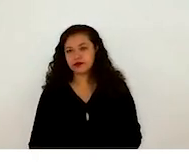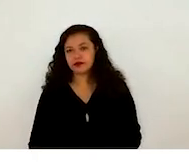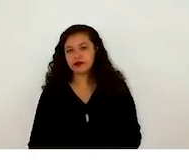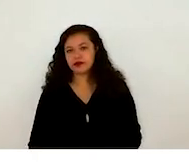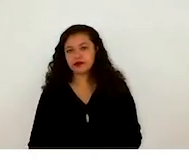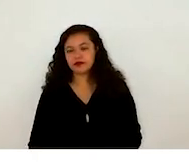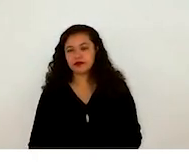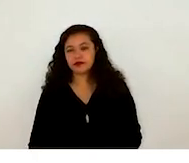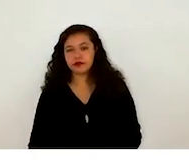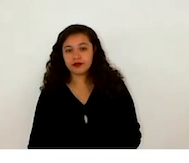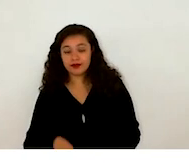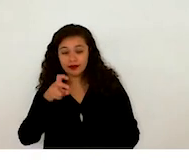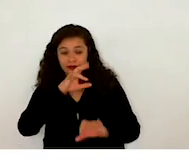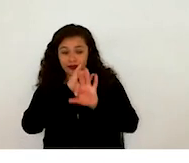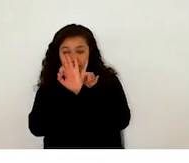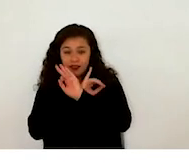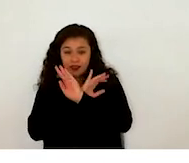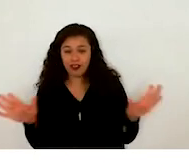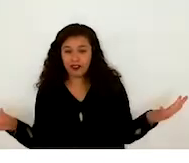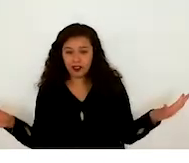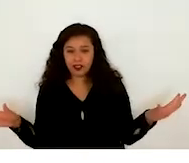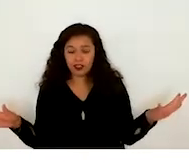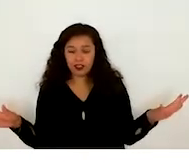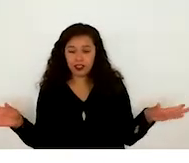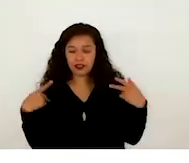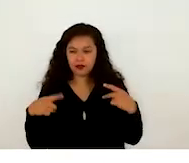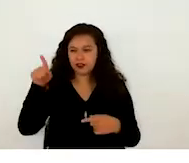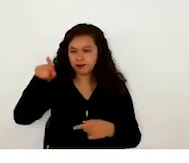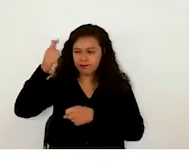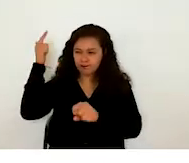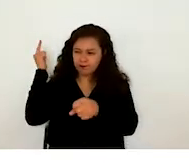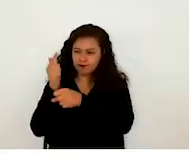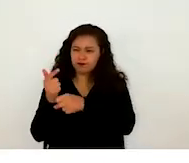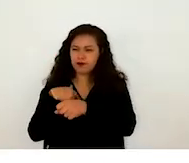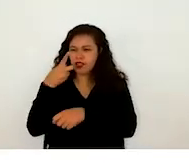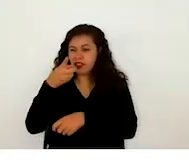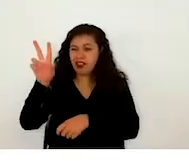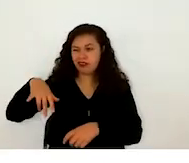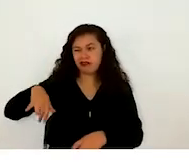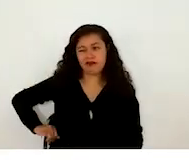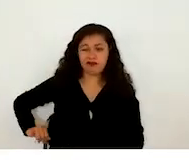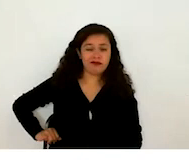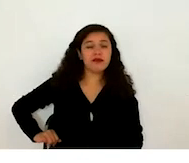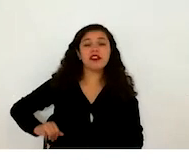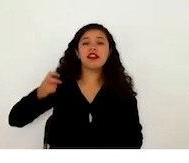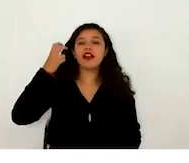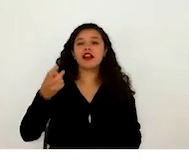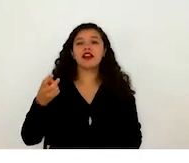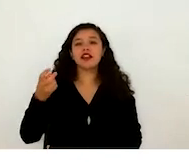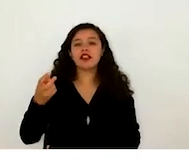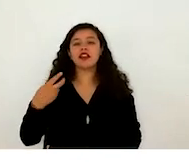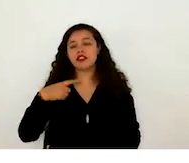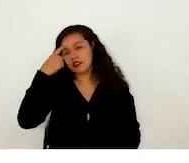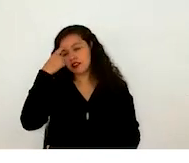realmente esta información lo que me está dando es que no le interesa lo que le estoy diciendo precisamente por eso es la calidad